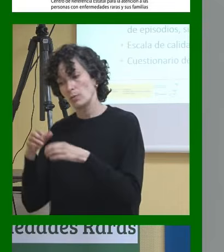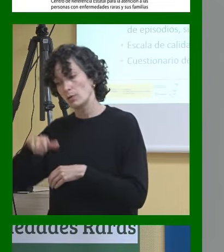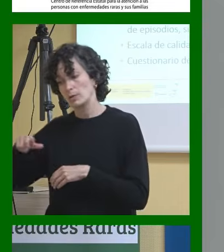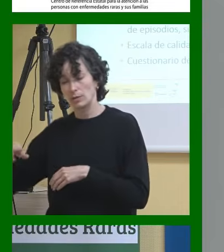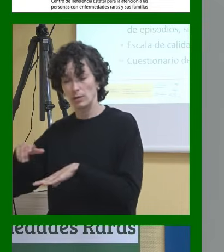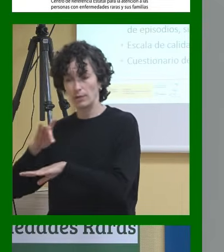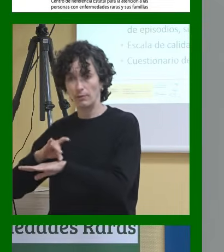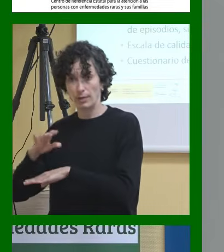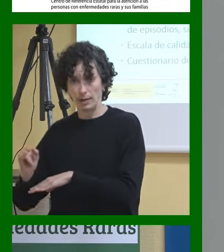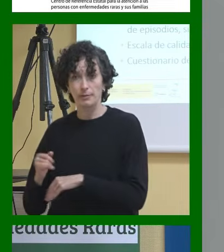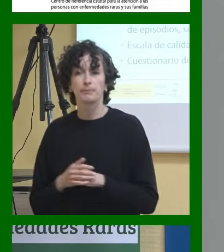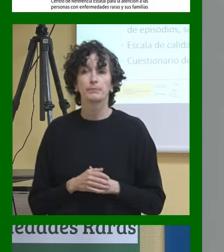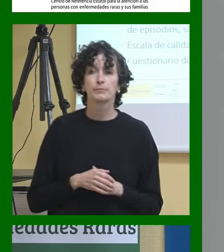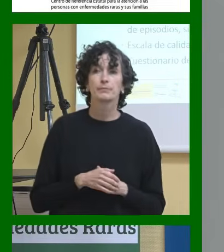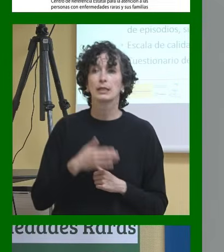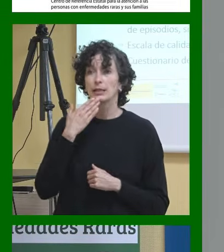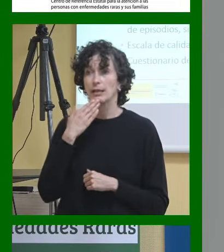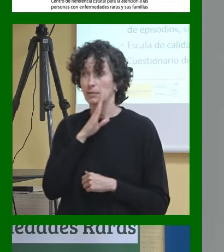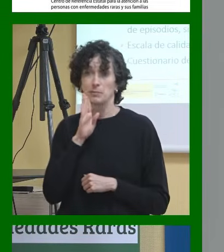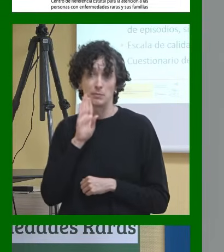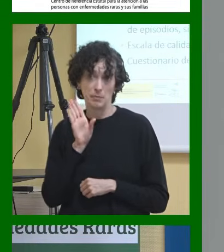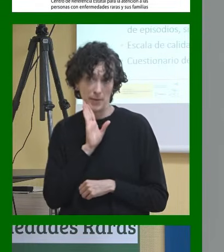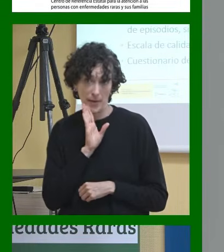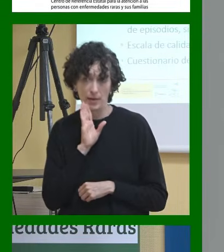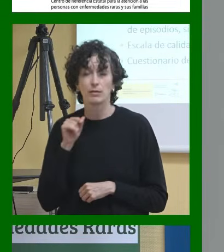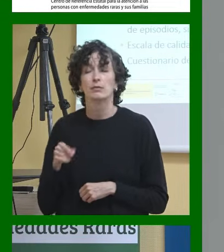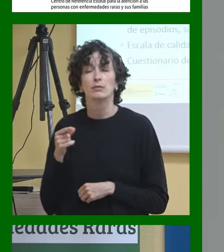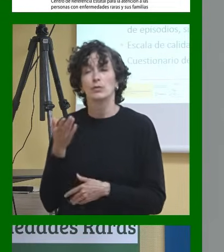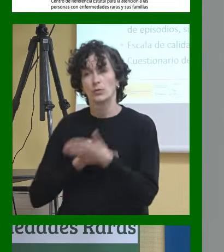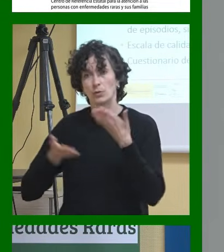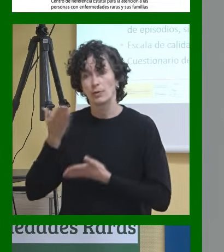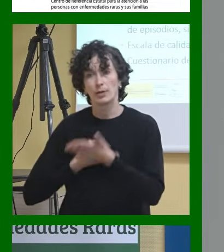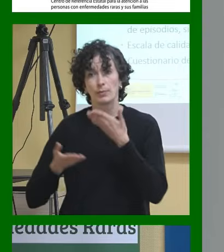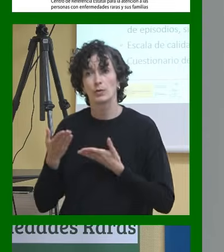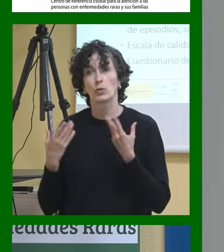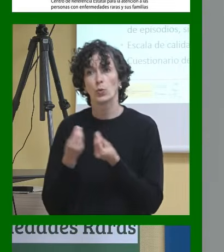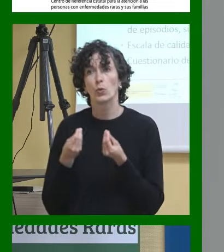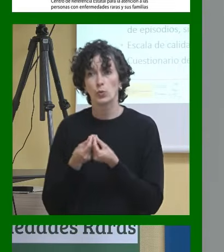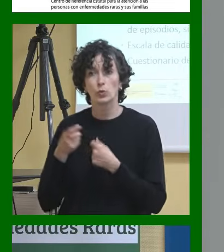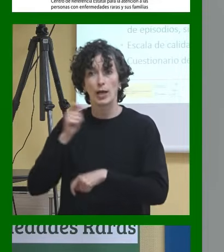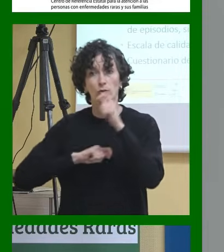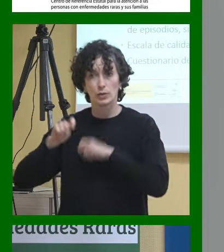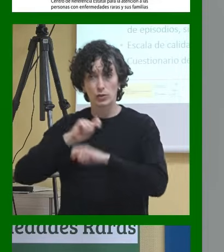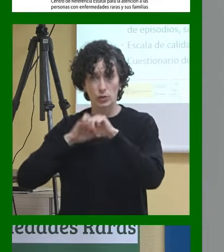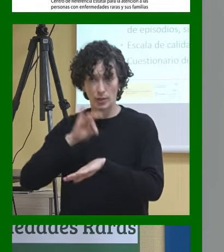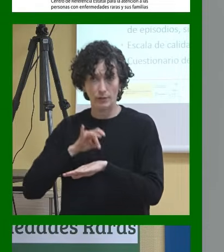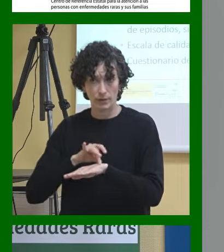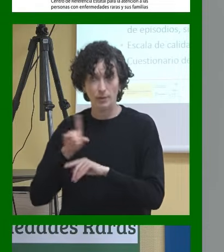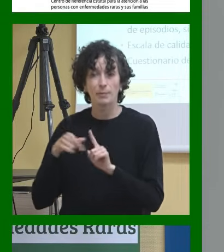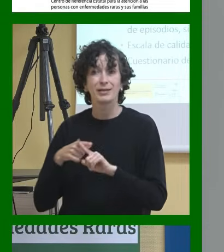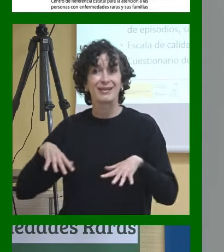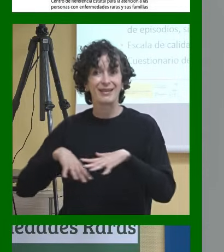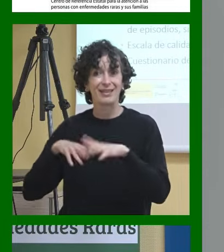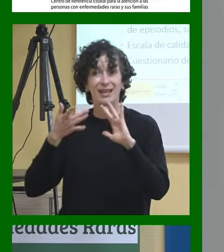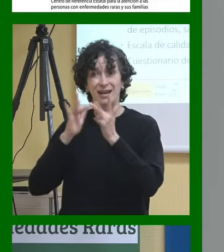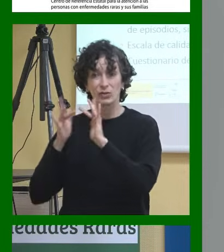Contamos con la colaboración, gracias a esta mamá, pues contamos con la colaboración de la Isla FAPA y utilizamos su red de enlace,